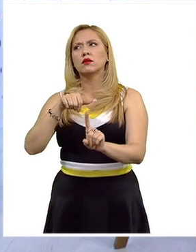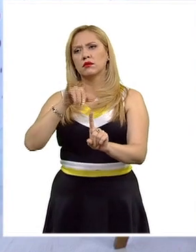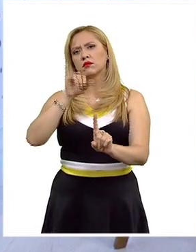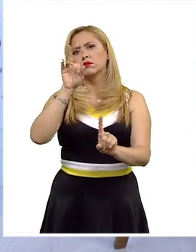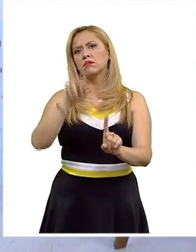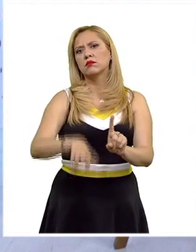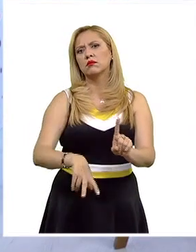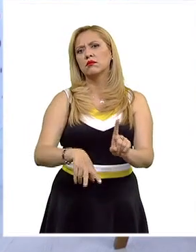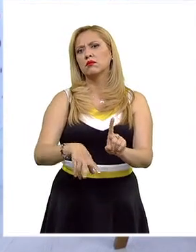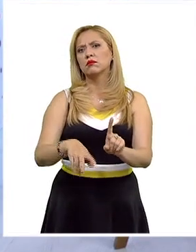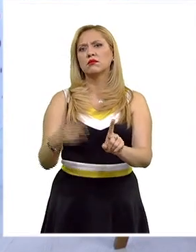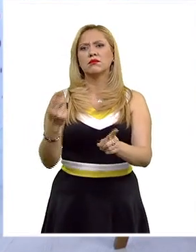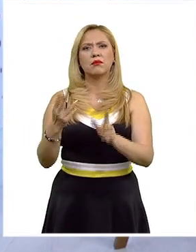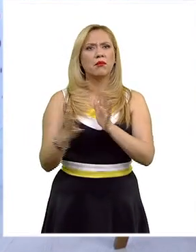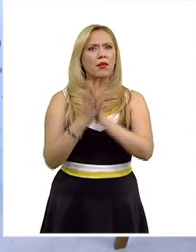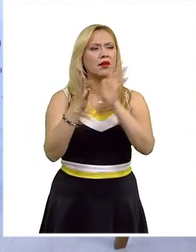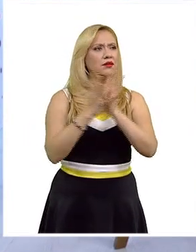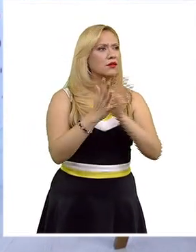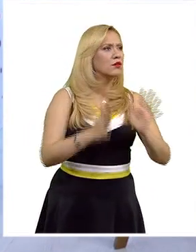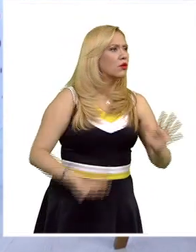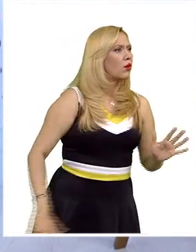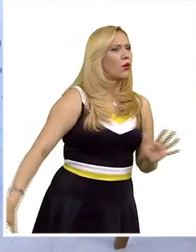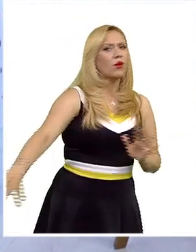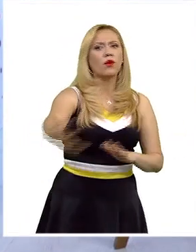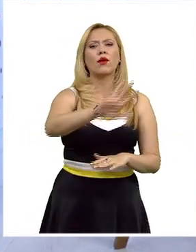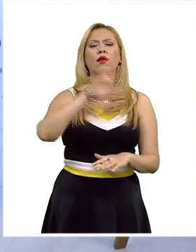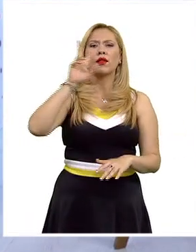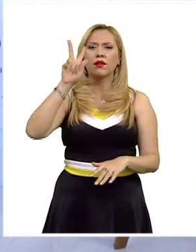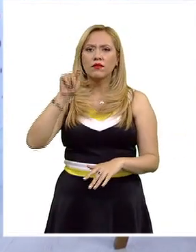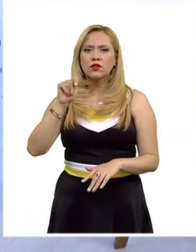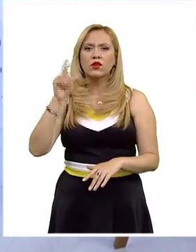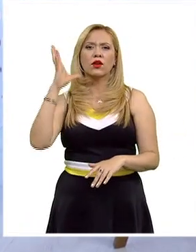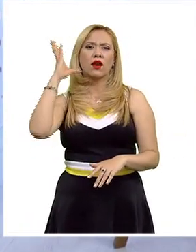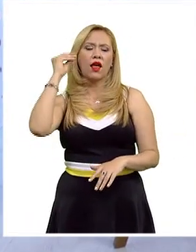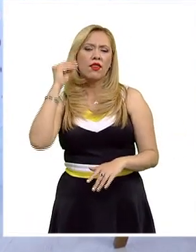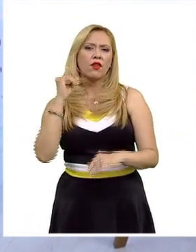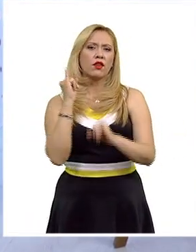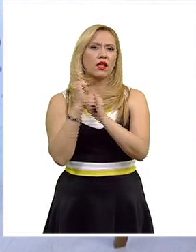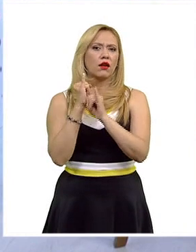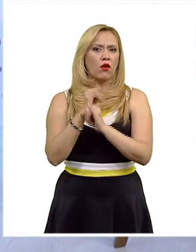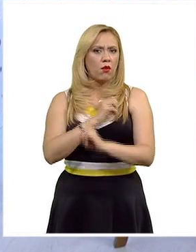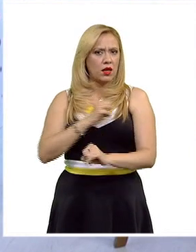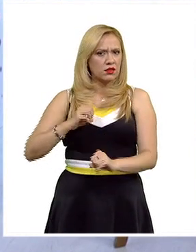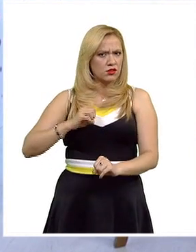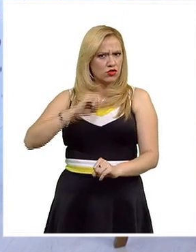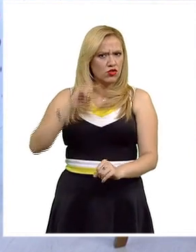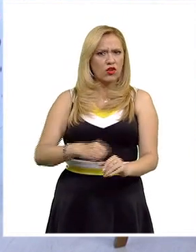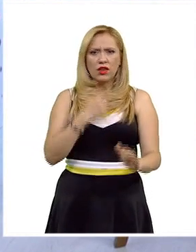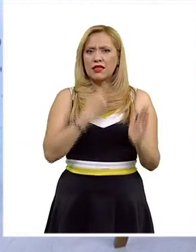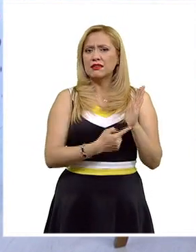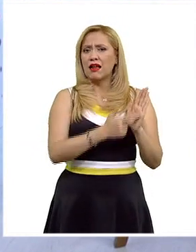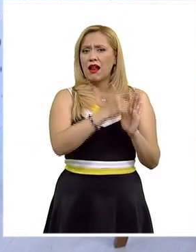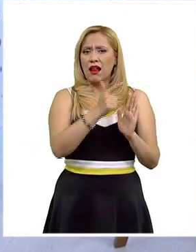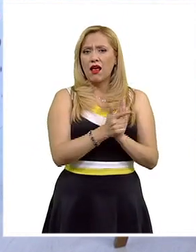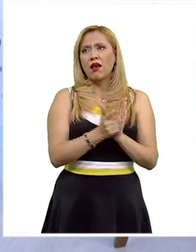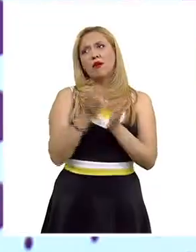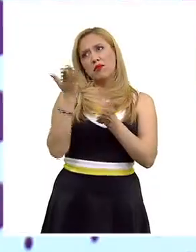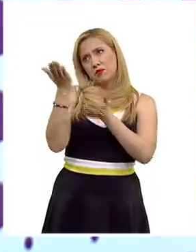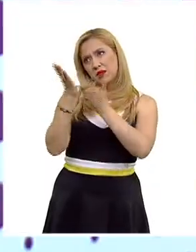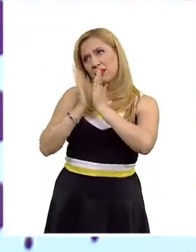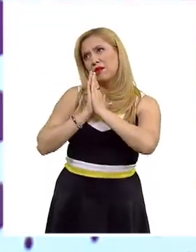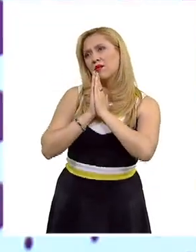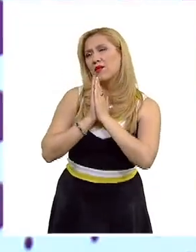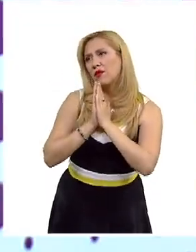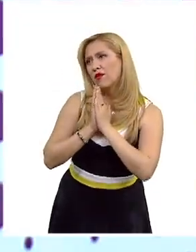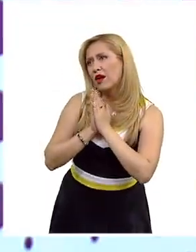importante que participemos todos. Los medios de comunicación están obligados también por ley, o sea, no es solamente que les pidamos por favor,